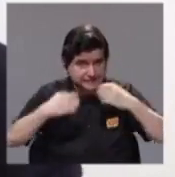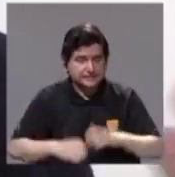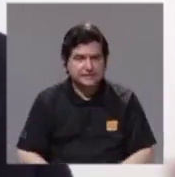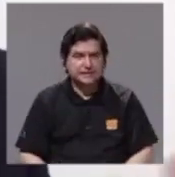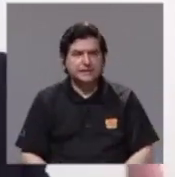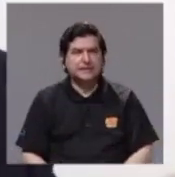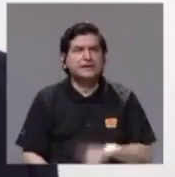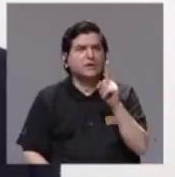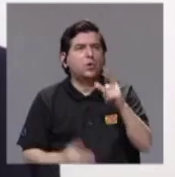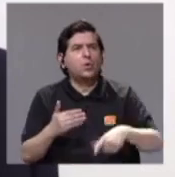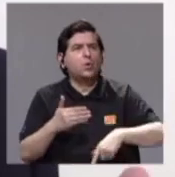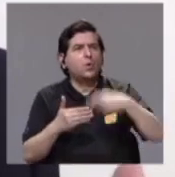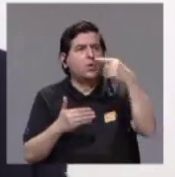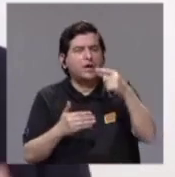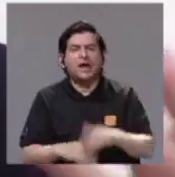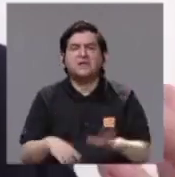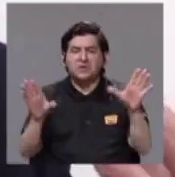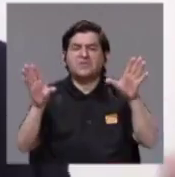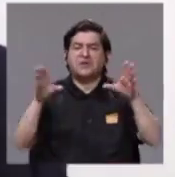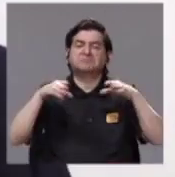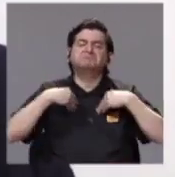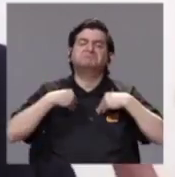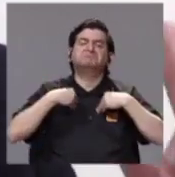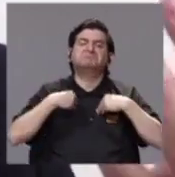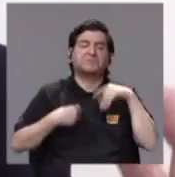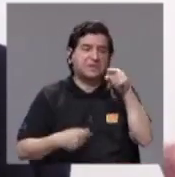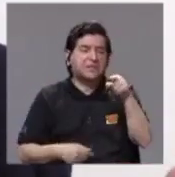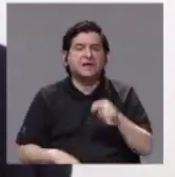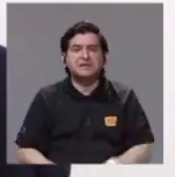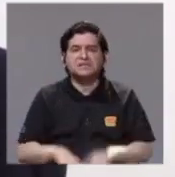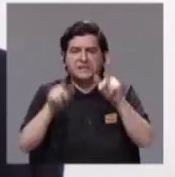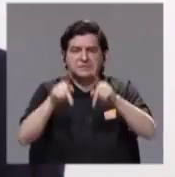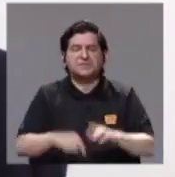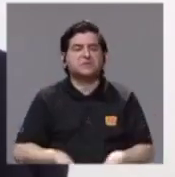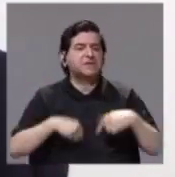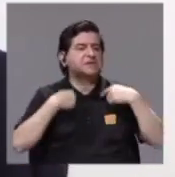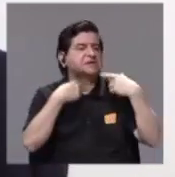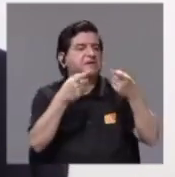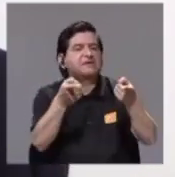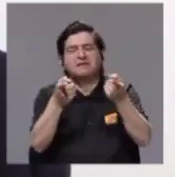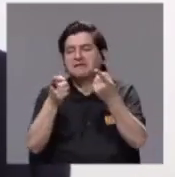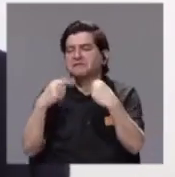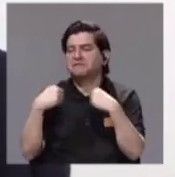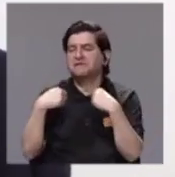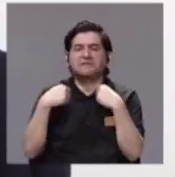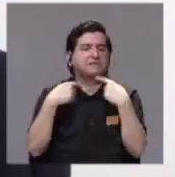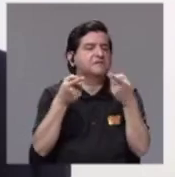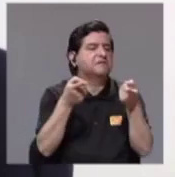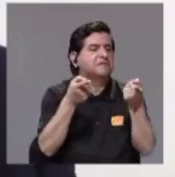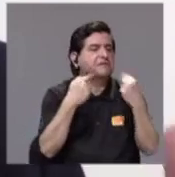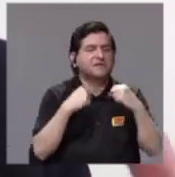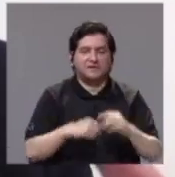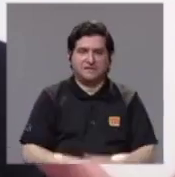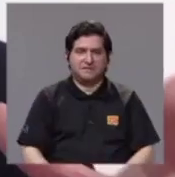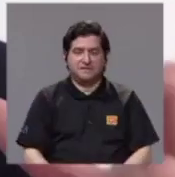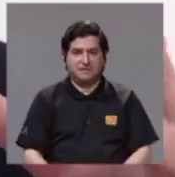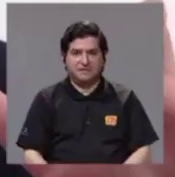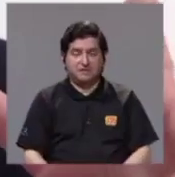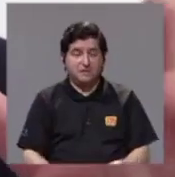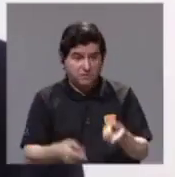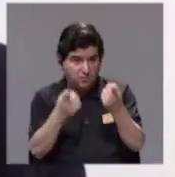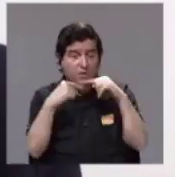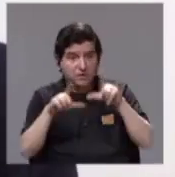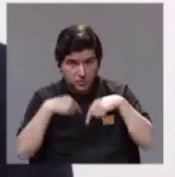tradición, había un cierto grado de aceptación de esos nómadas.